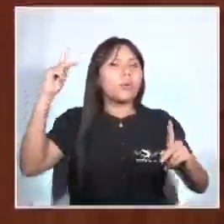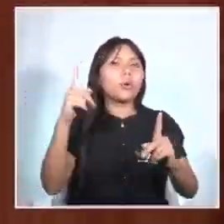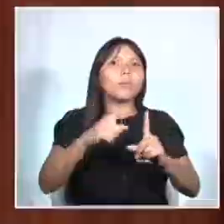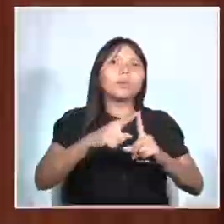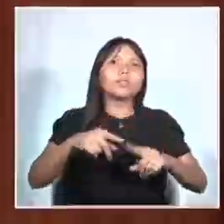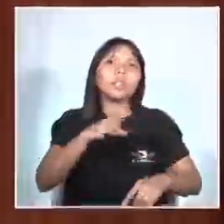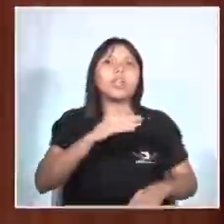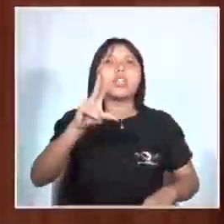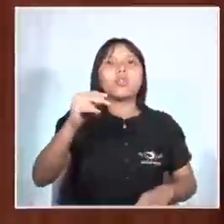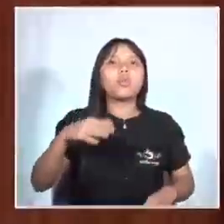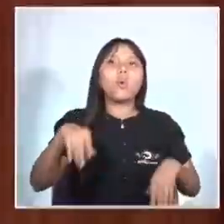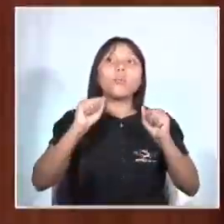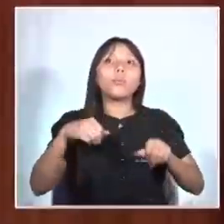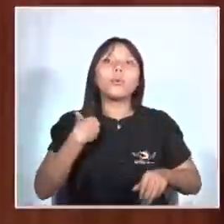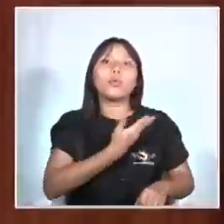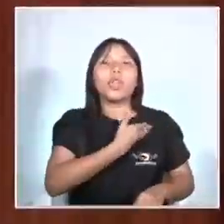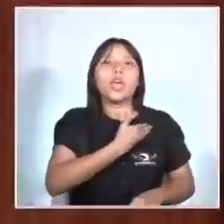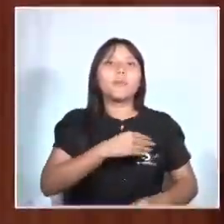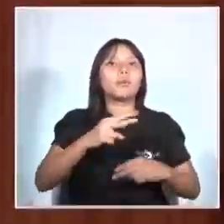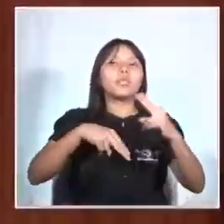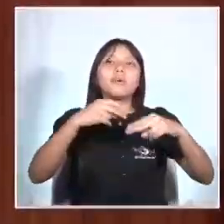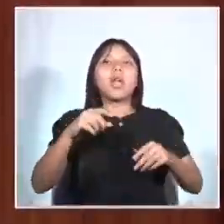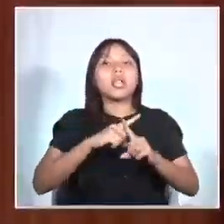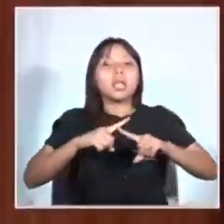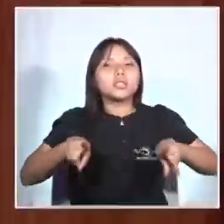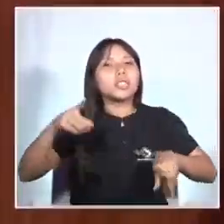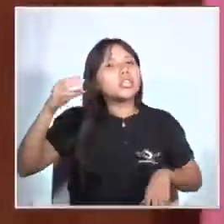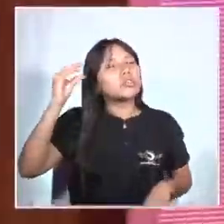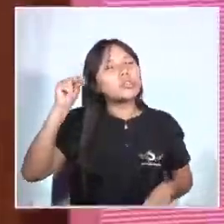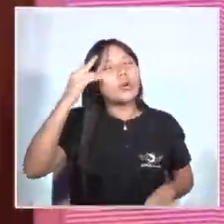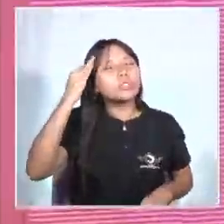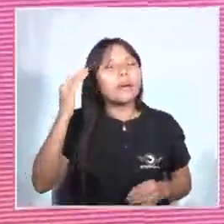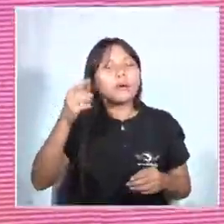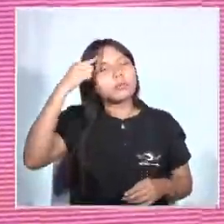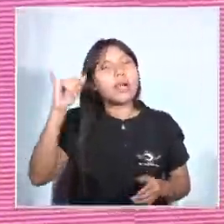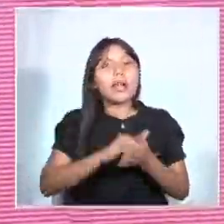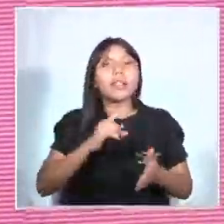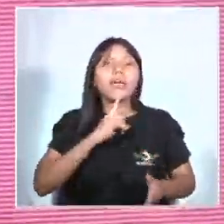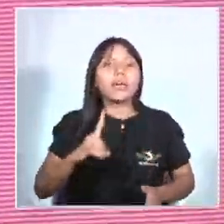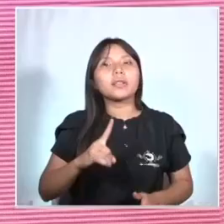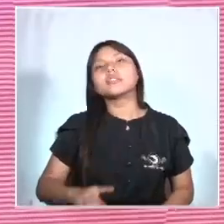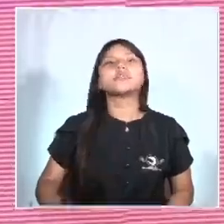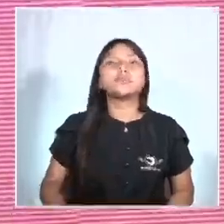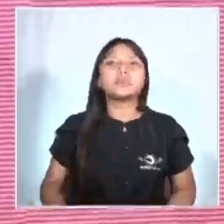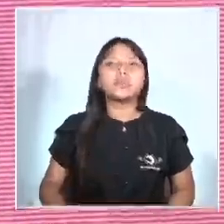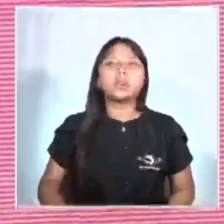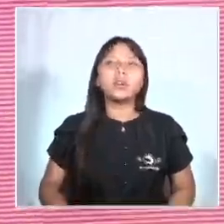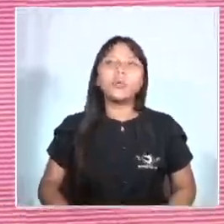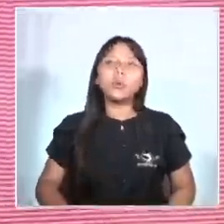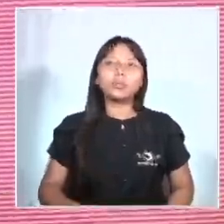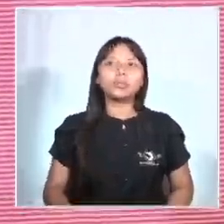podemos edificar si no sabemos para qué lo vamos a usar. Amplío la ilustración.